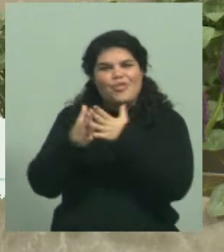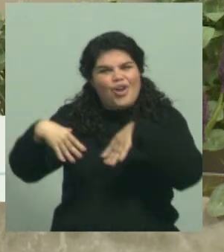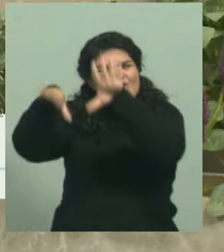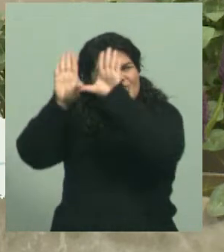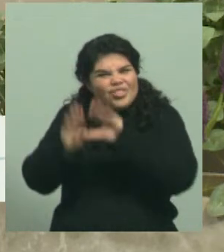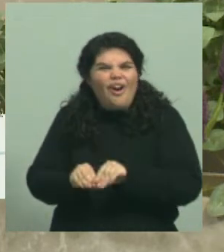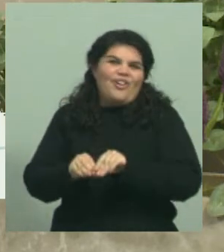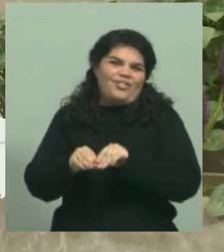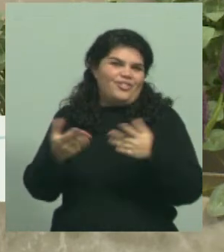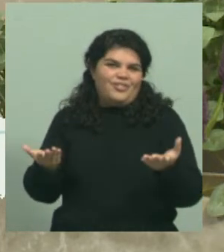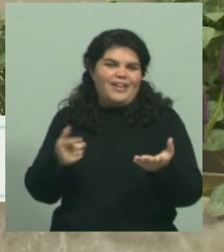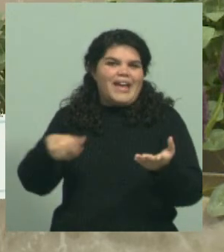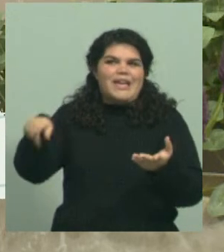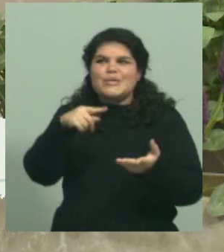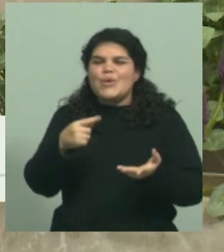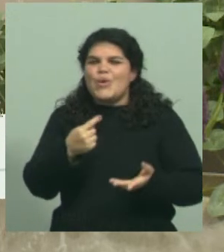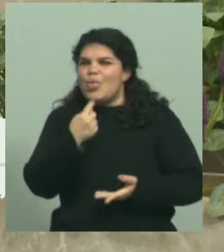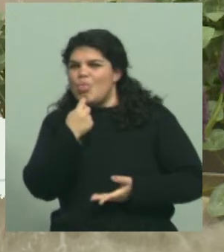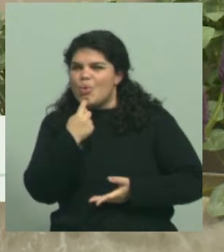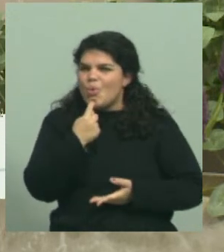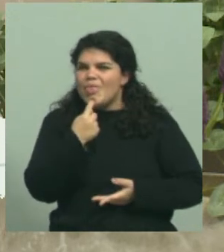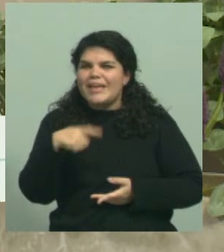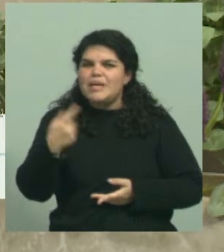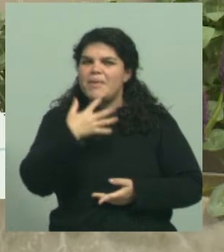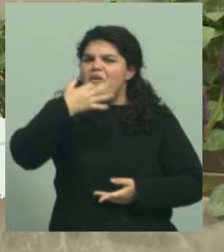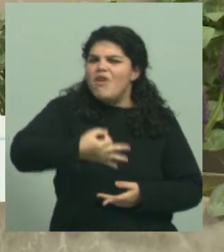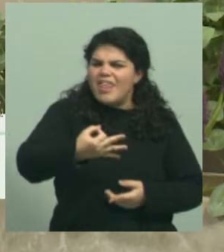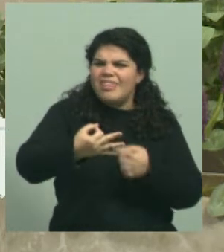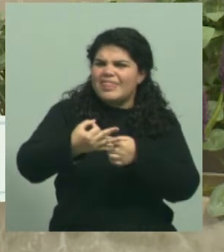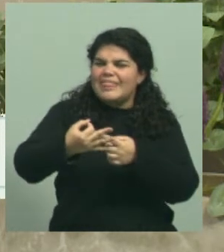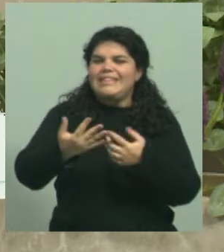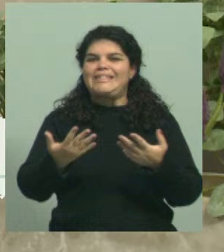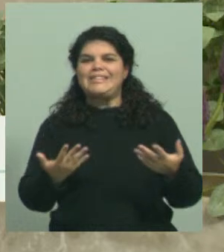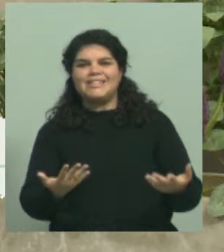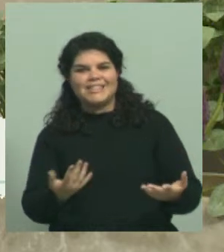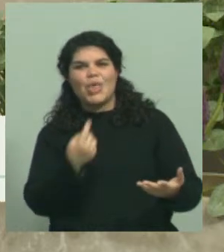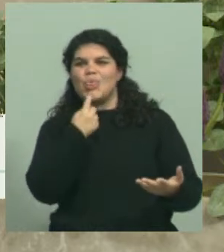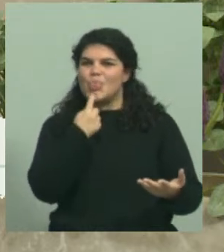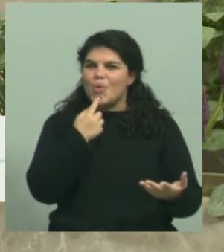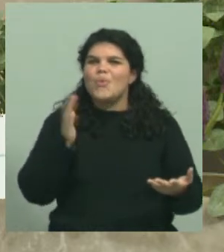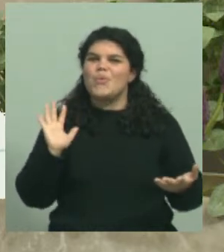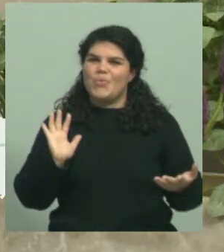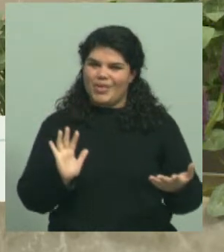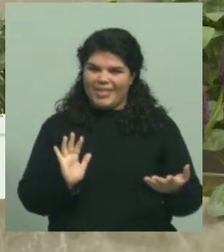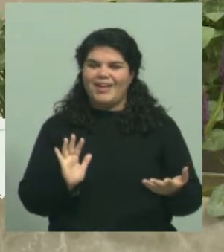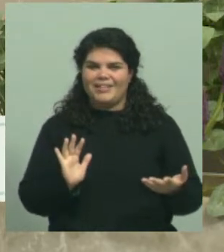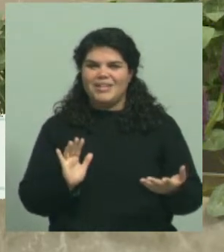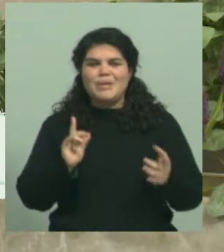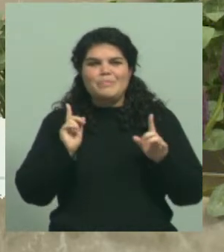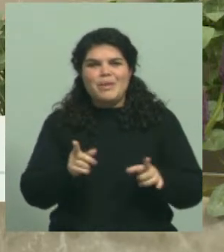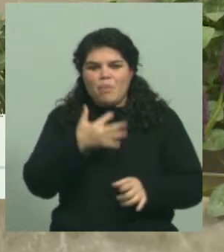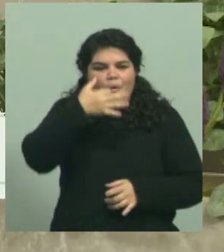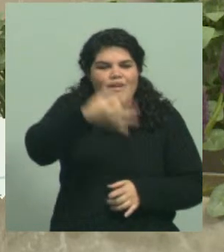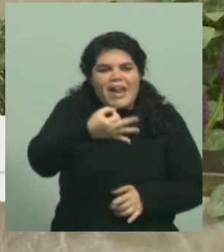de la verdad. O sea, la verdad ha dejado de ser una búsqueda en sí